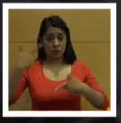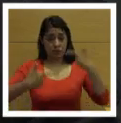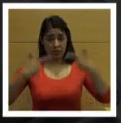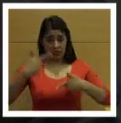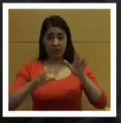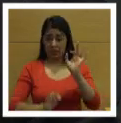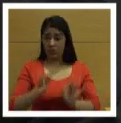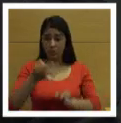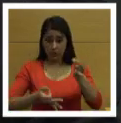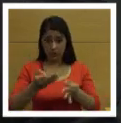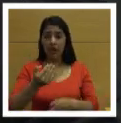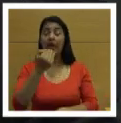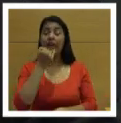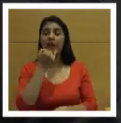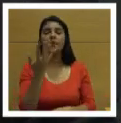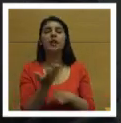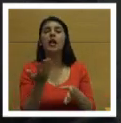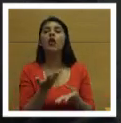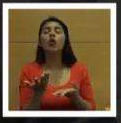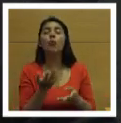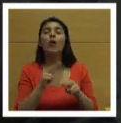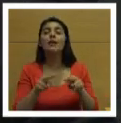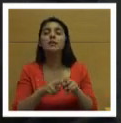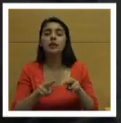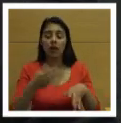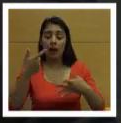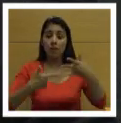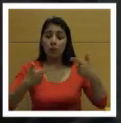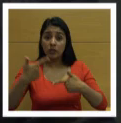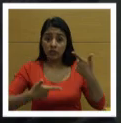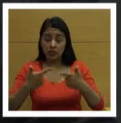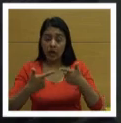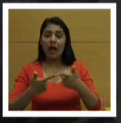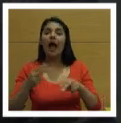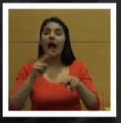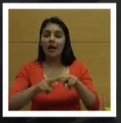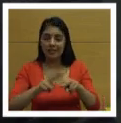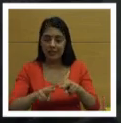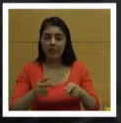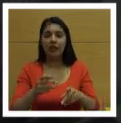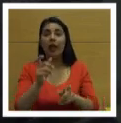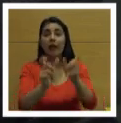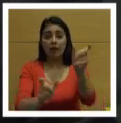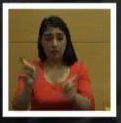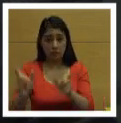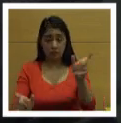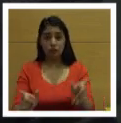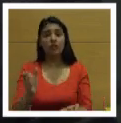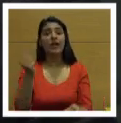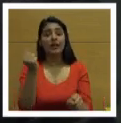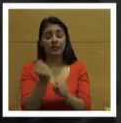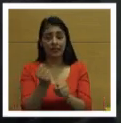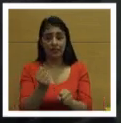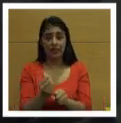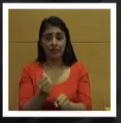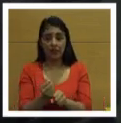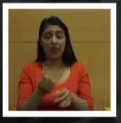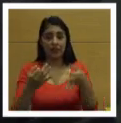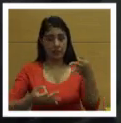judiciales y en la aplicación de las mismas por parte de los servidores y operadores del sistema de